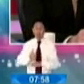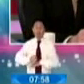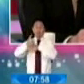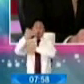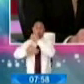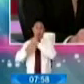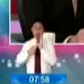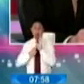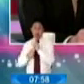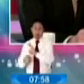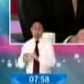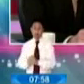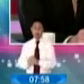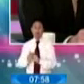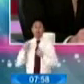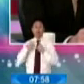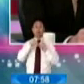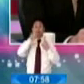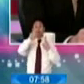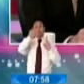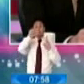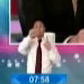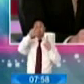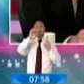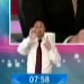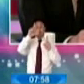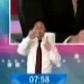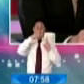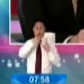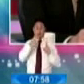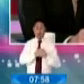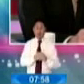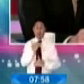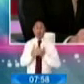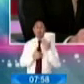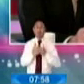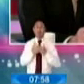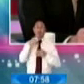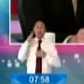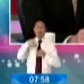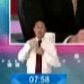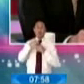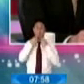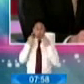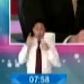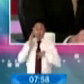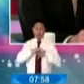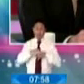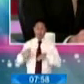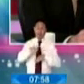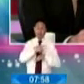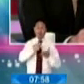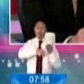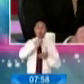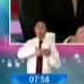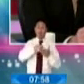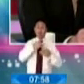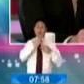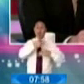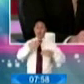de la justicia. El señor Salcedo enfrenta un proceso penal por peculado vinculado a las contrataciones de insumos médicos